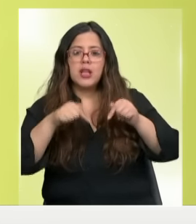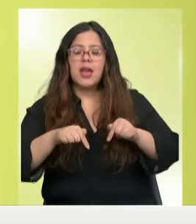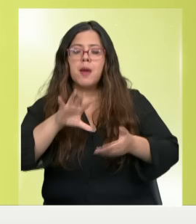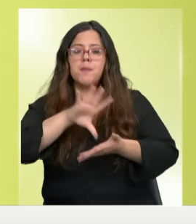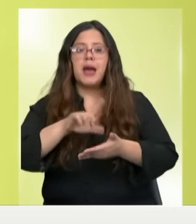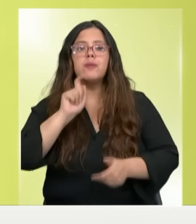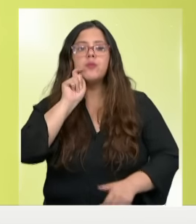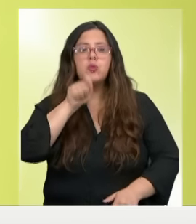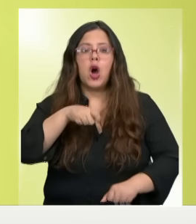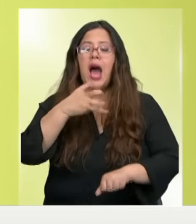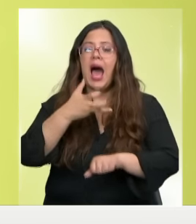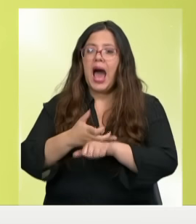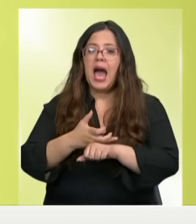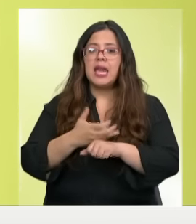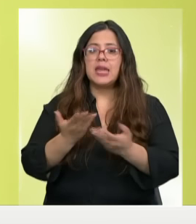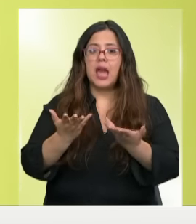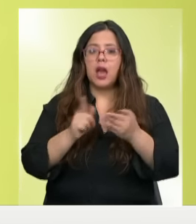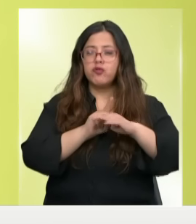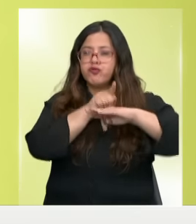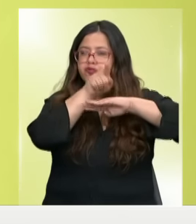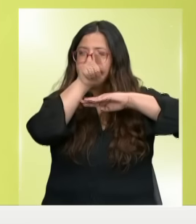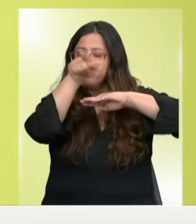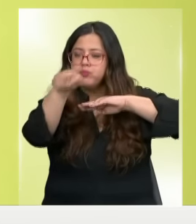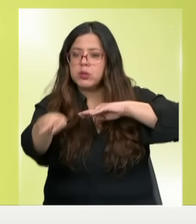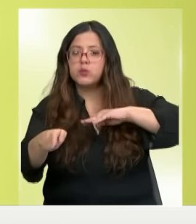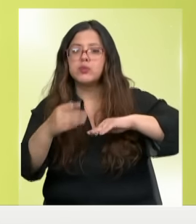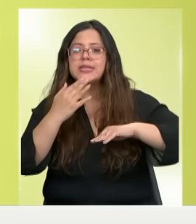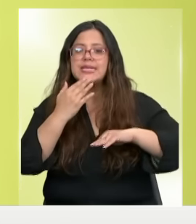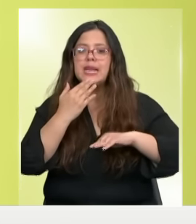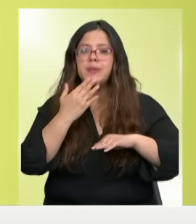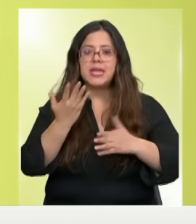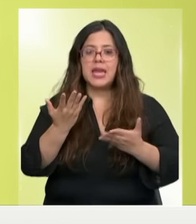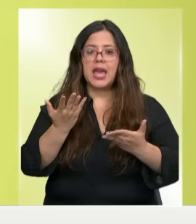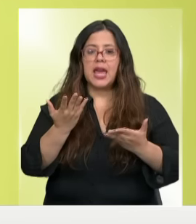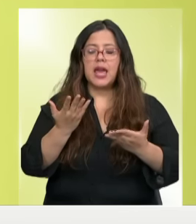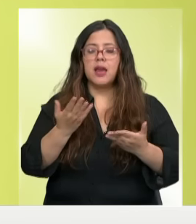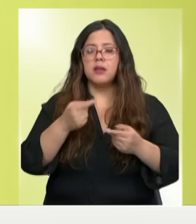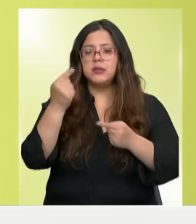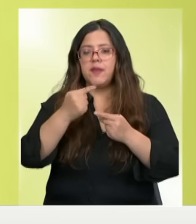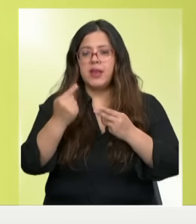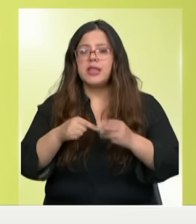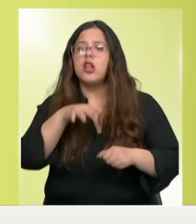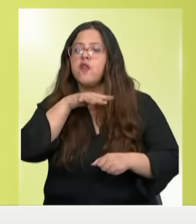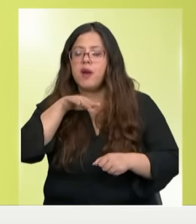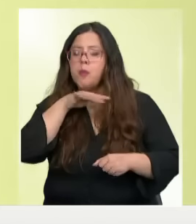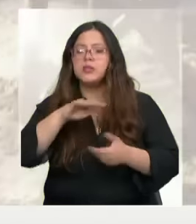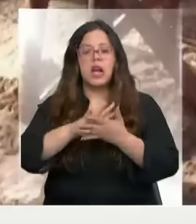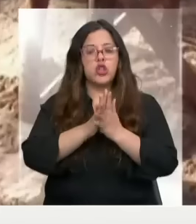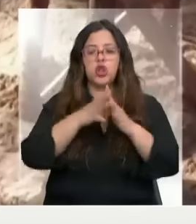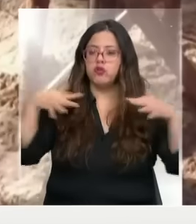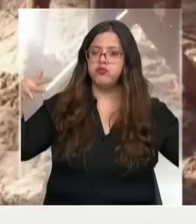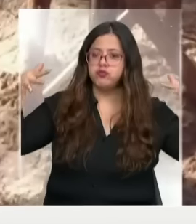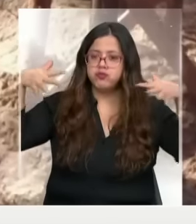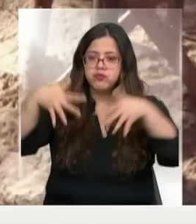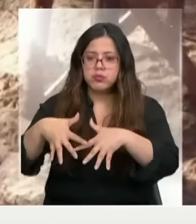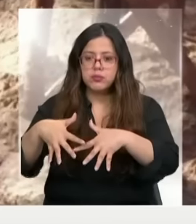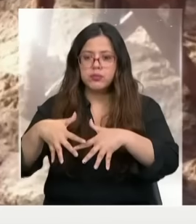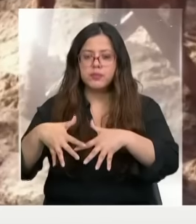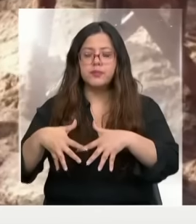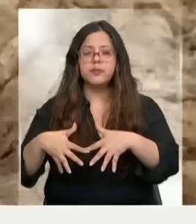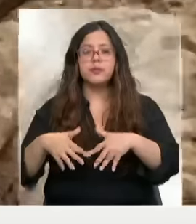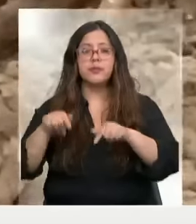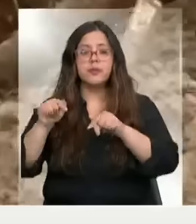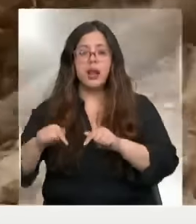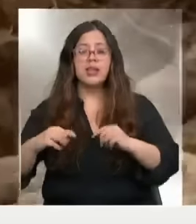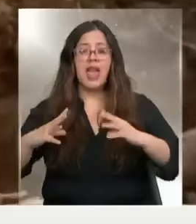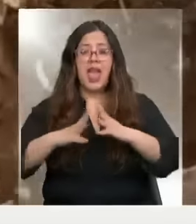solo tenemos un Neptuno largo, sino que también tenemos ATACMS y los usaremos todos ellos. El ejército ucraniano